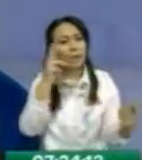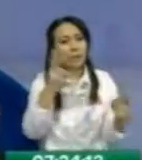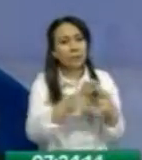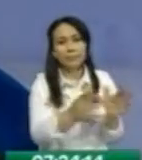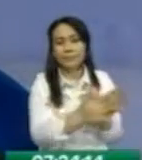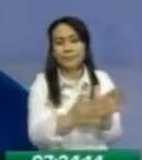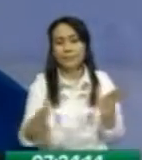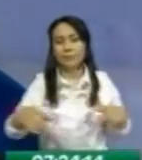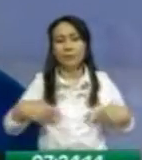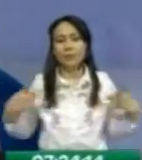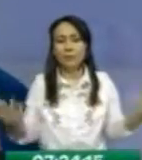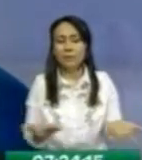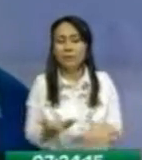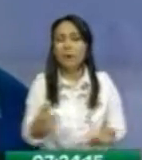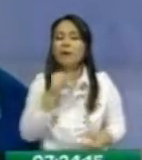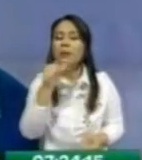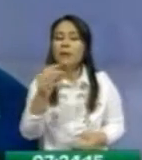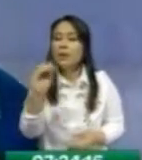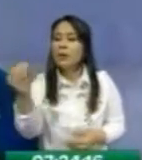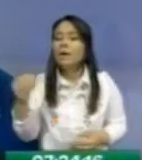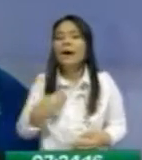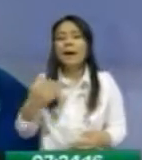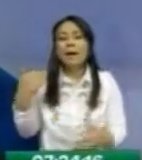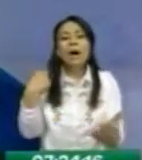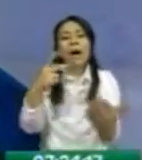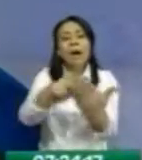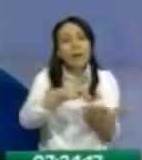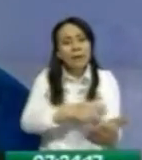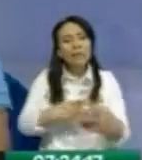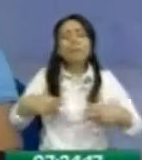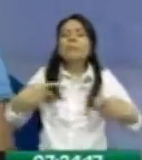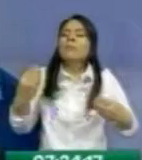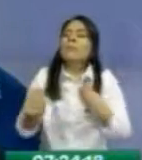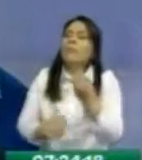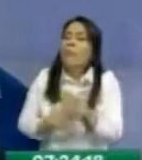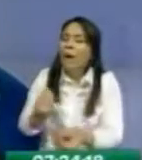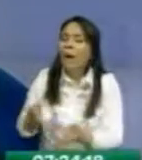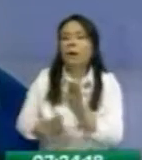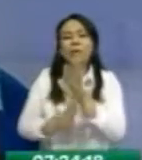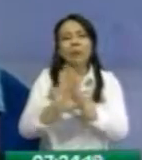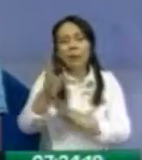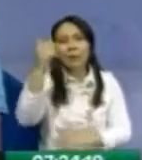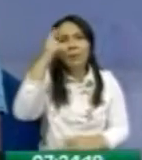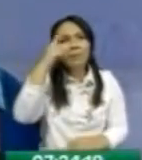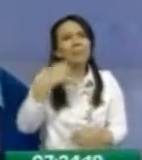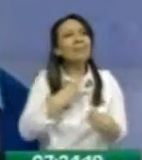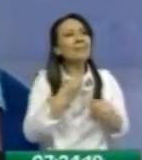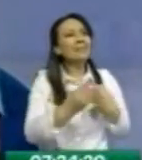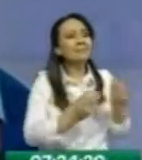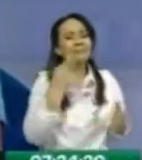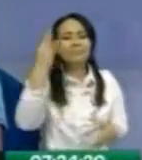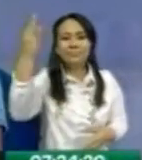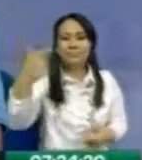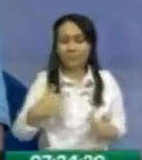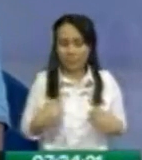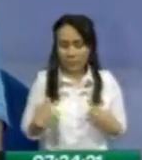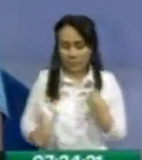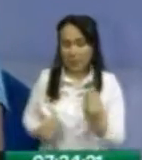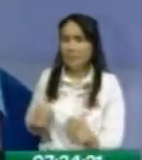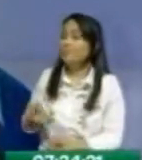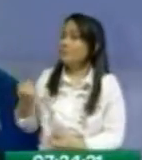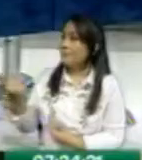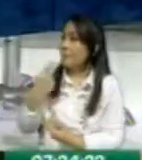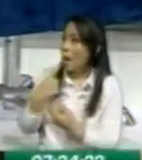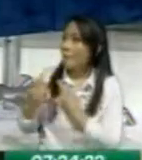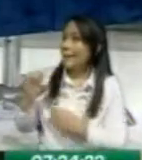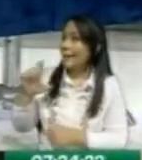que creo que es lo que hace falta en los jóvenes ecuatorianos, un proyecto de vida que les permita ubicar su futuro en ese caso. Enhorabuena, Elías.